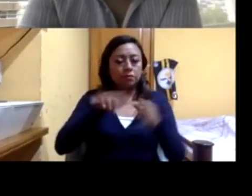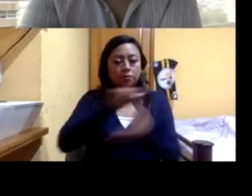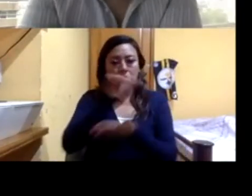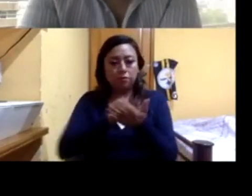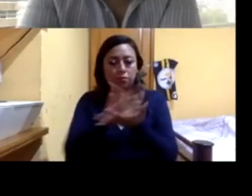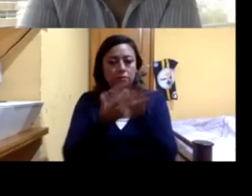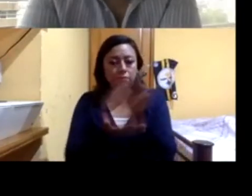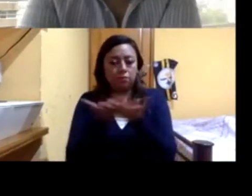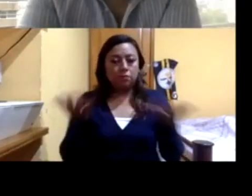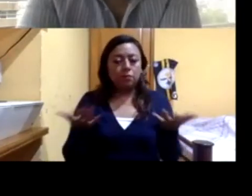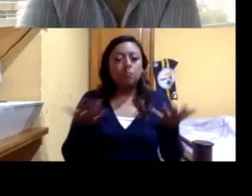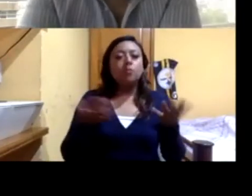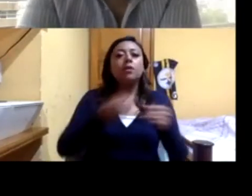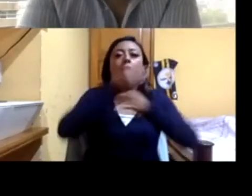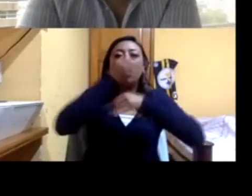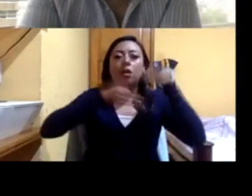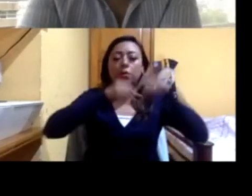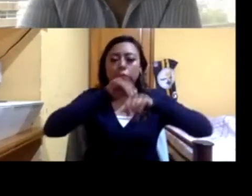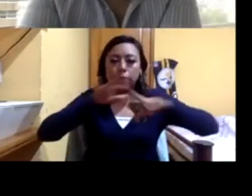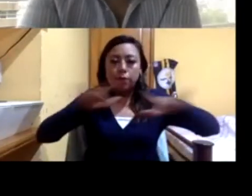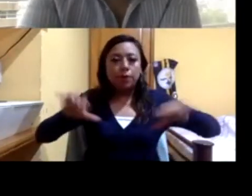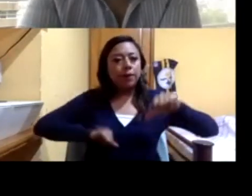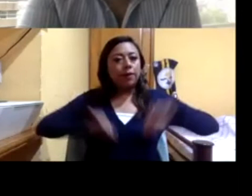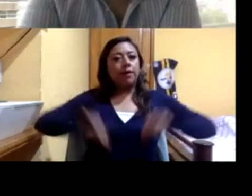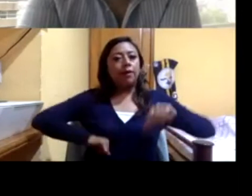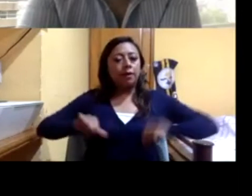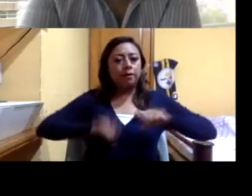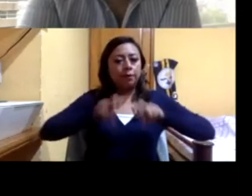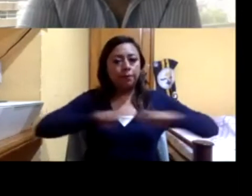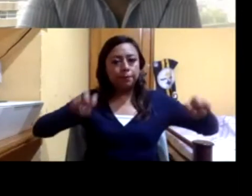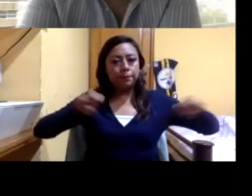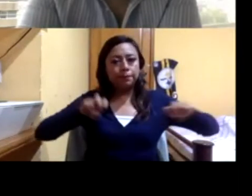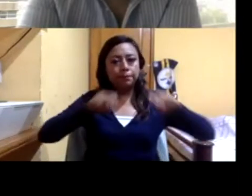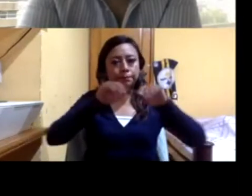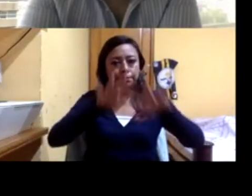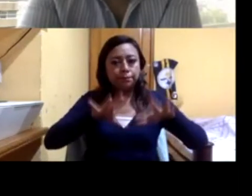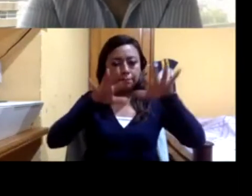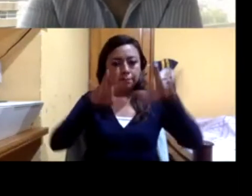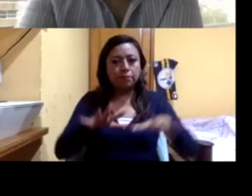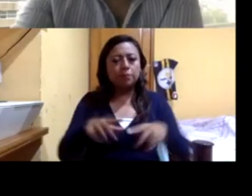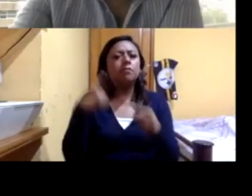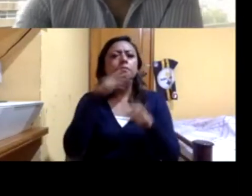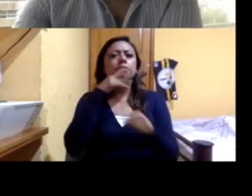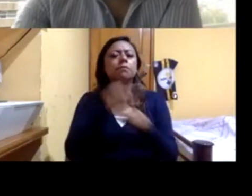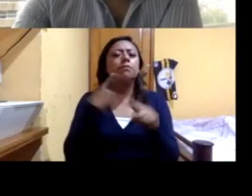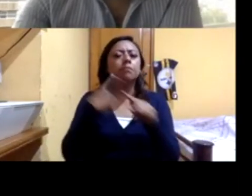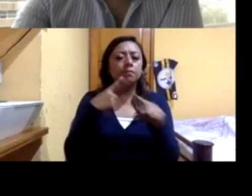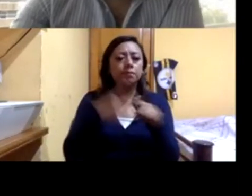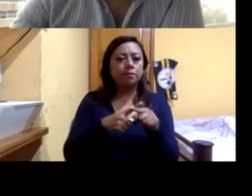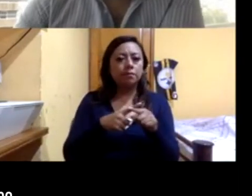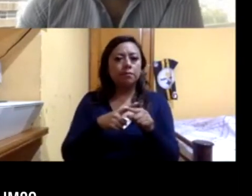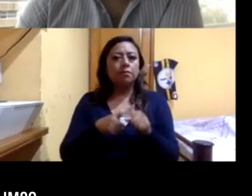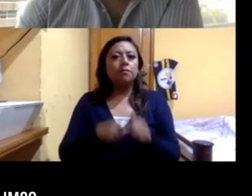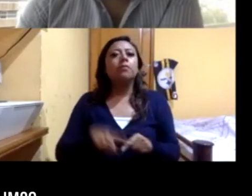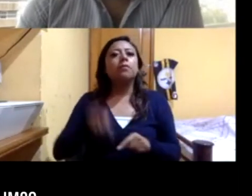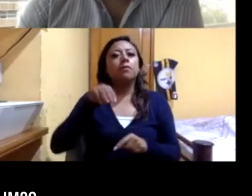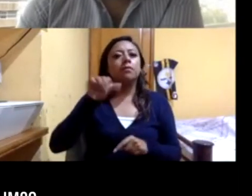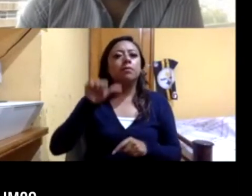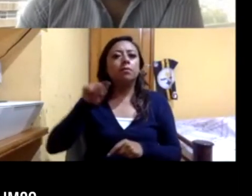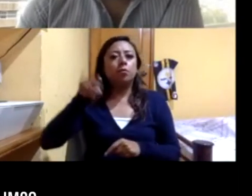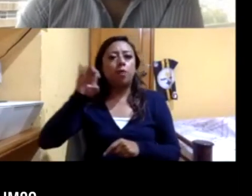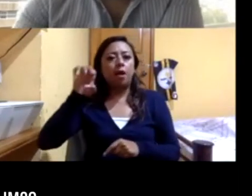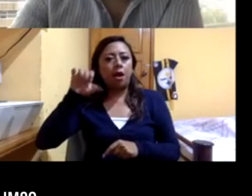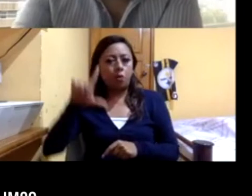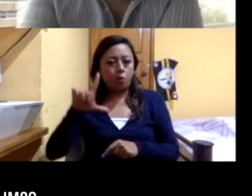la actividad parlamentaria. A cargo de Manuel Guadarrama, del INCO, él es abogado